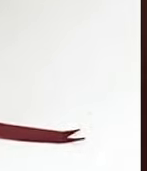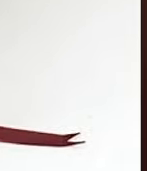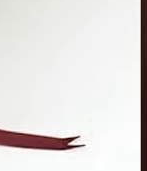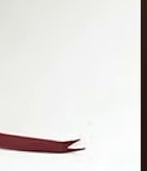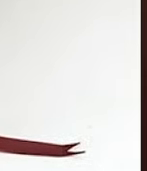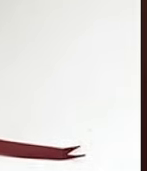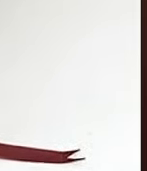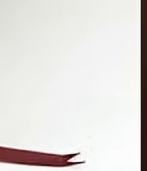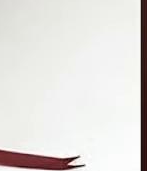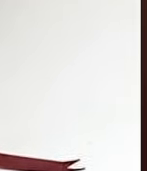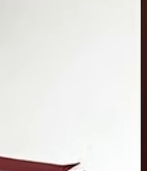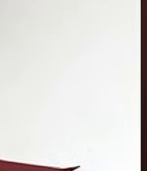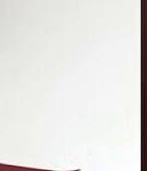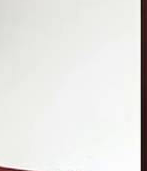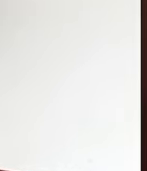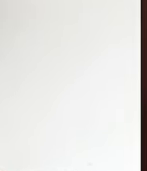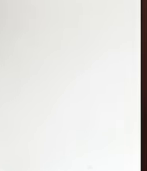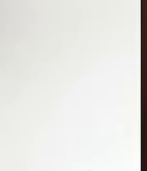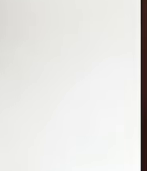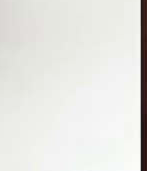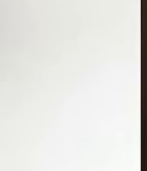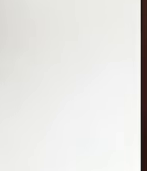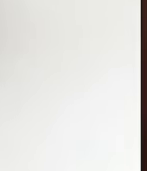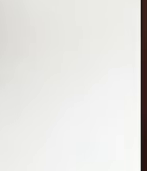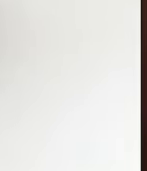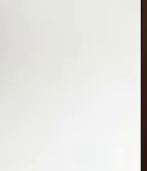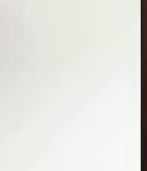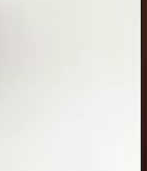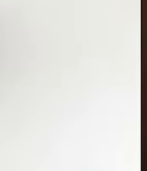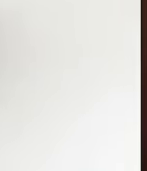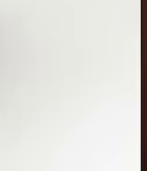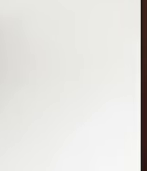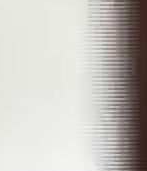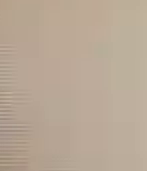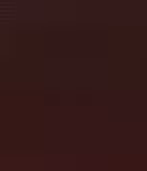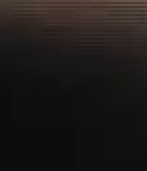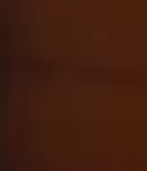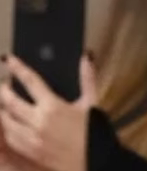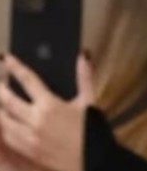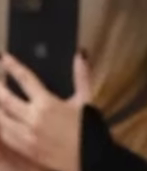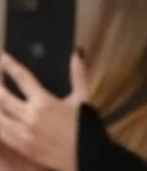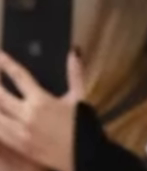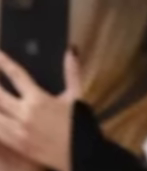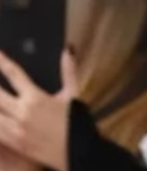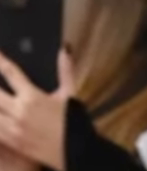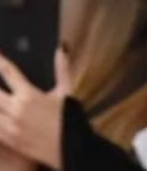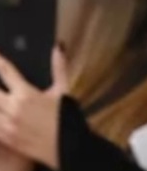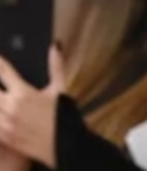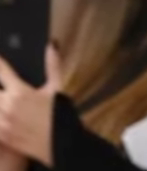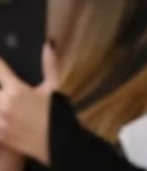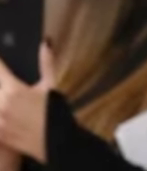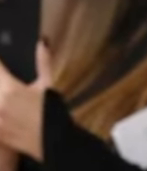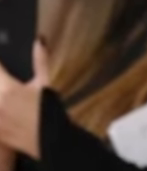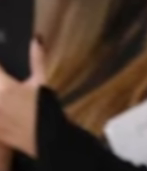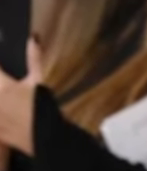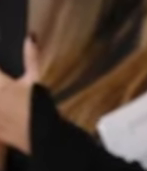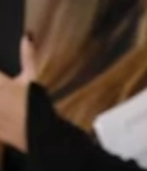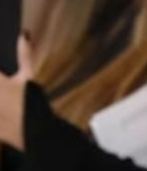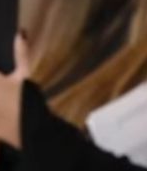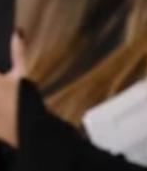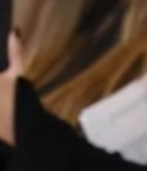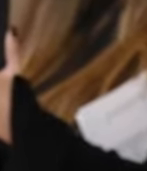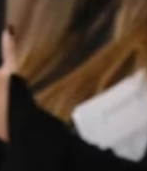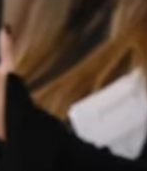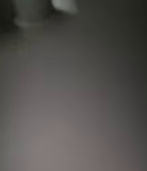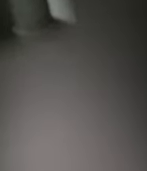cuales llevarán ilustraciones personalizadas por el jalisciense para cada ganador. Por su parte, Joaquín Phoenix